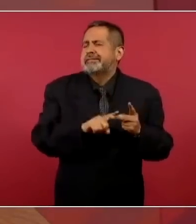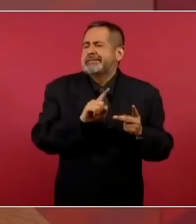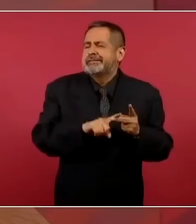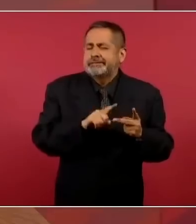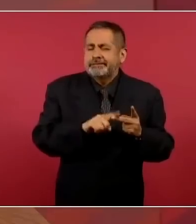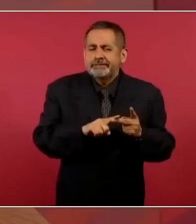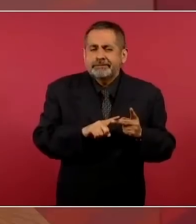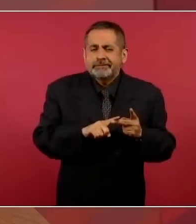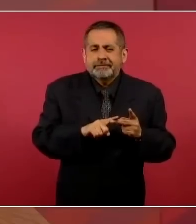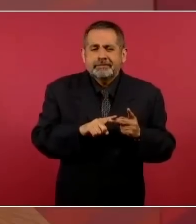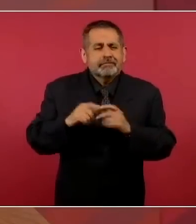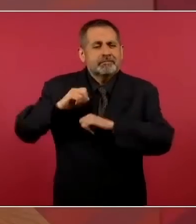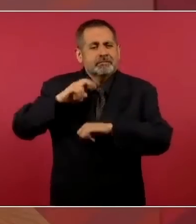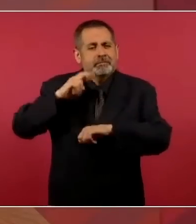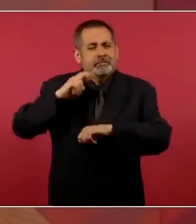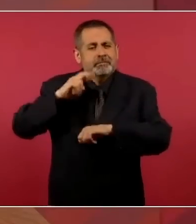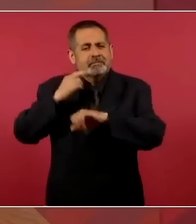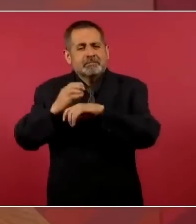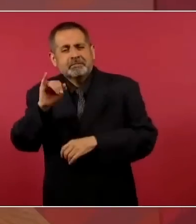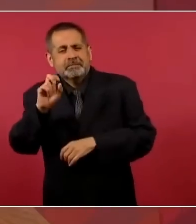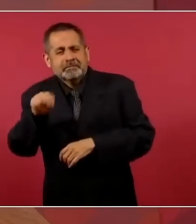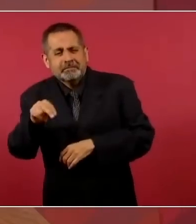del CISEN con Calderón.